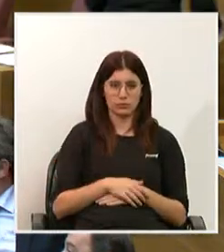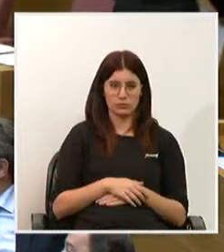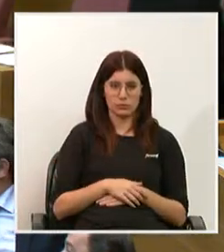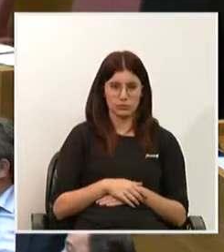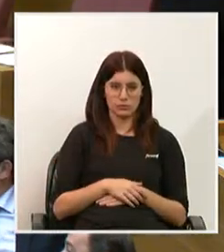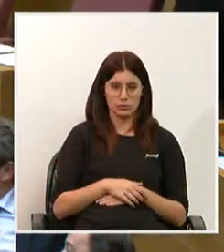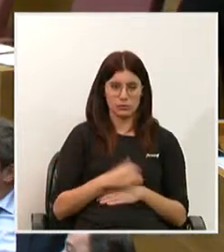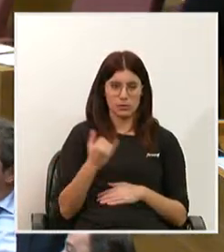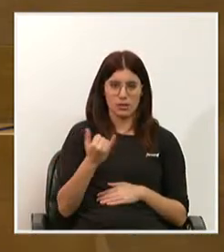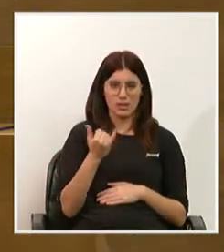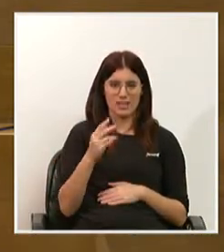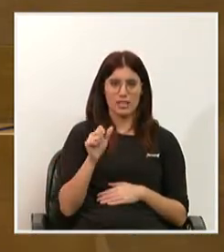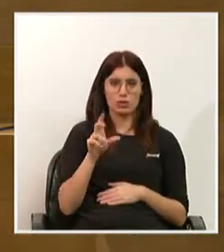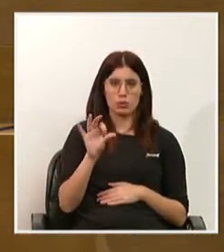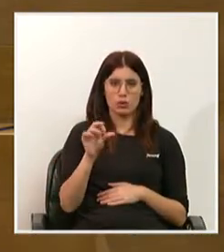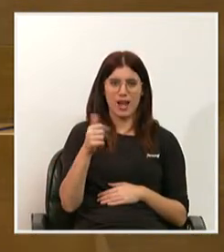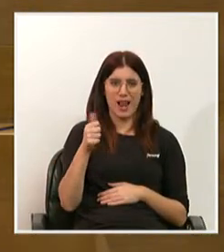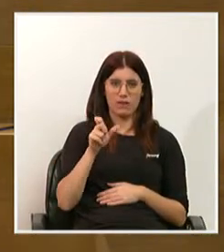Jesús